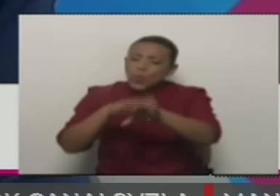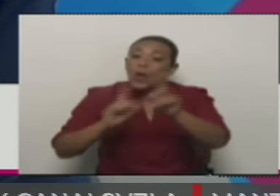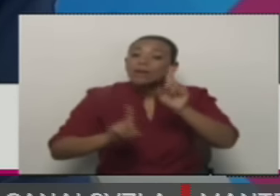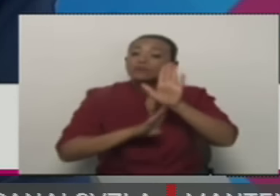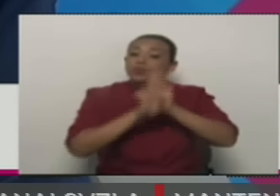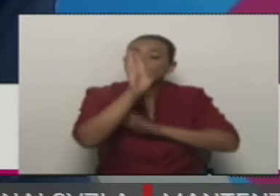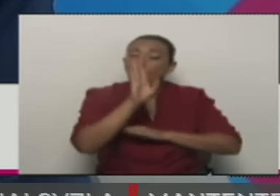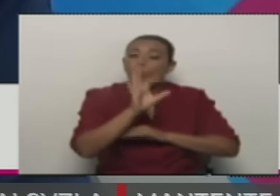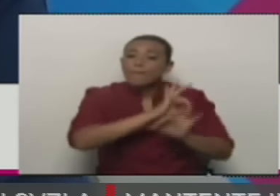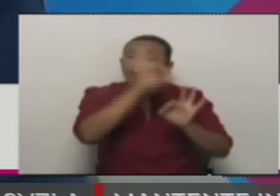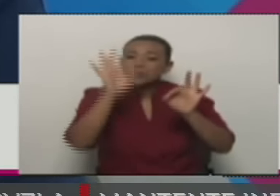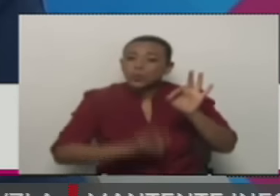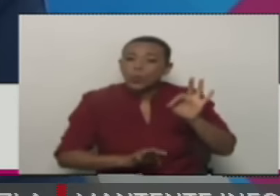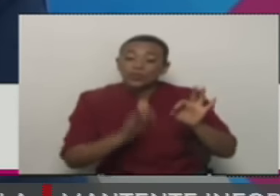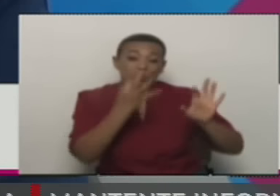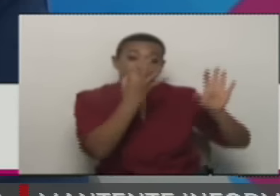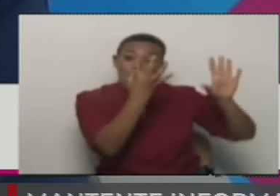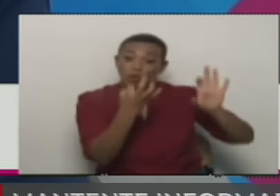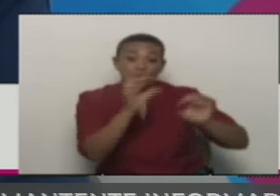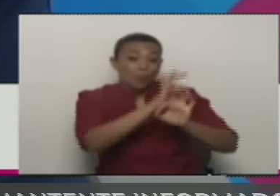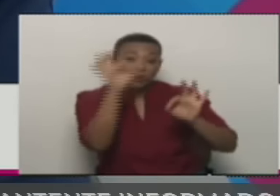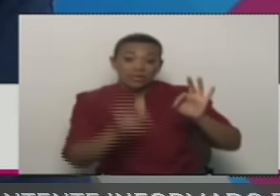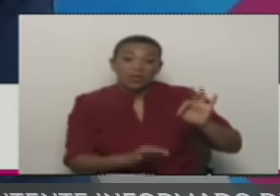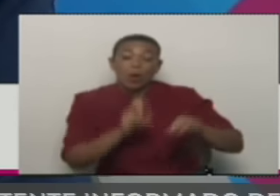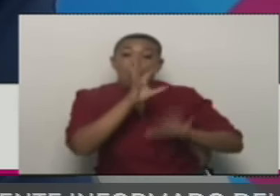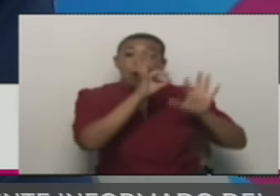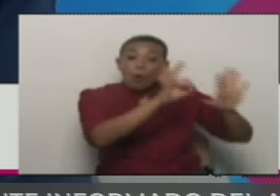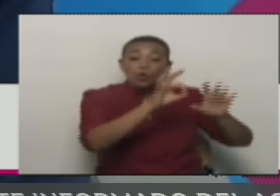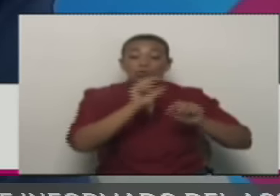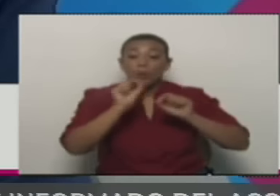del PIB de, no de 8%, de